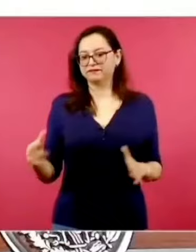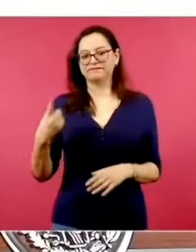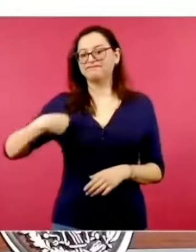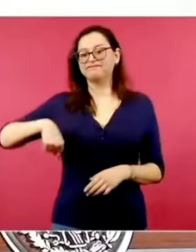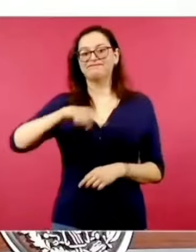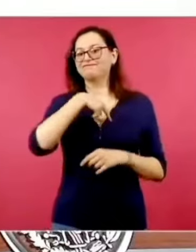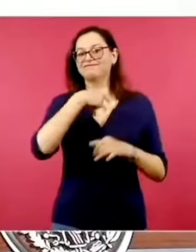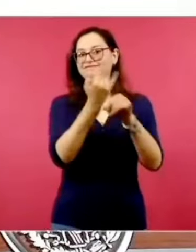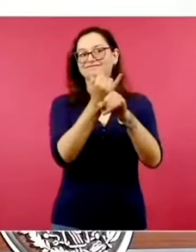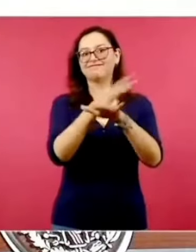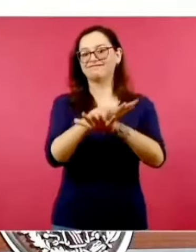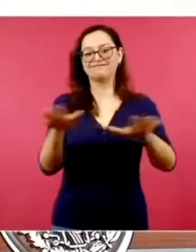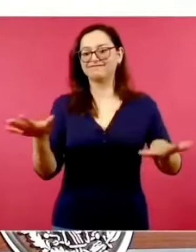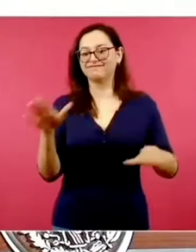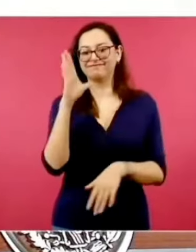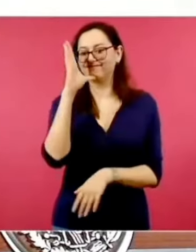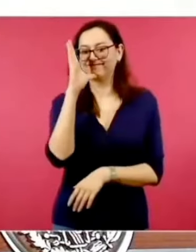entonces